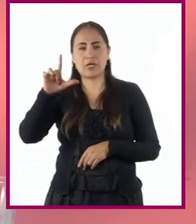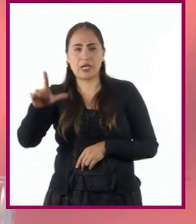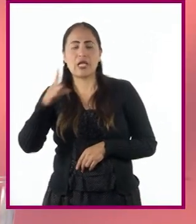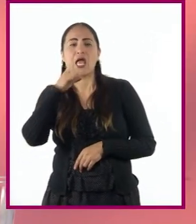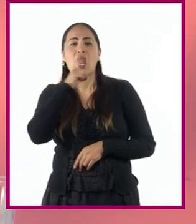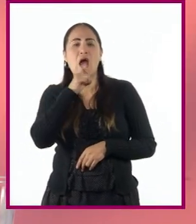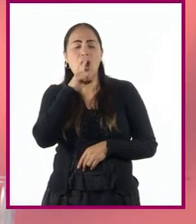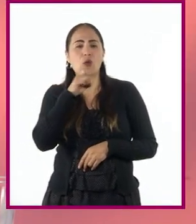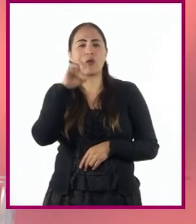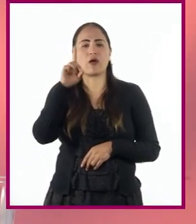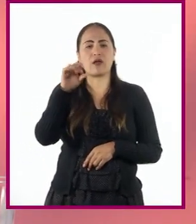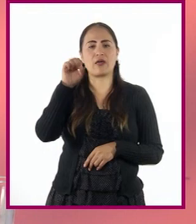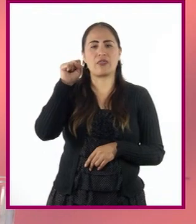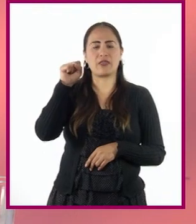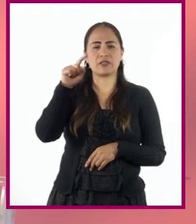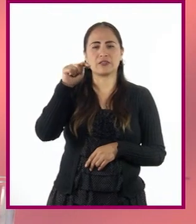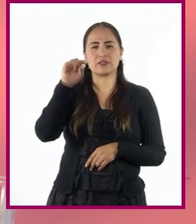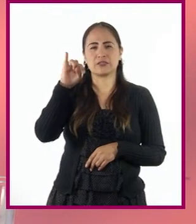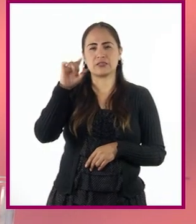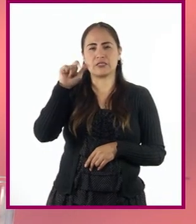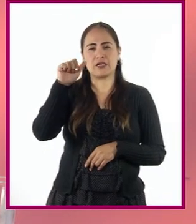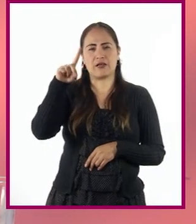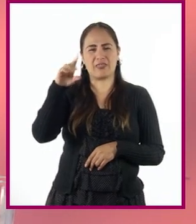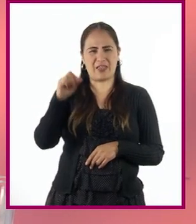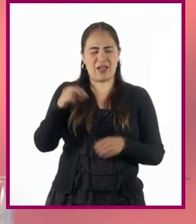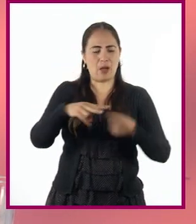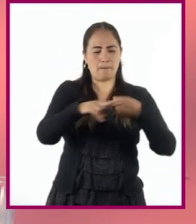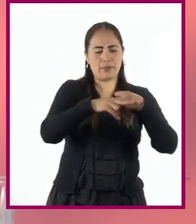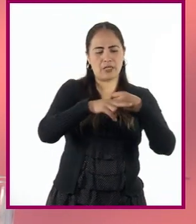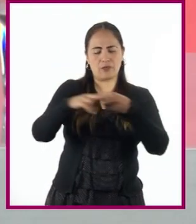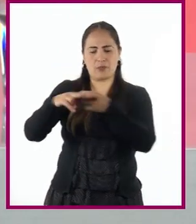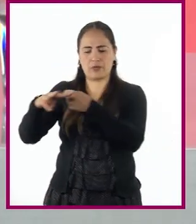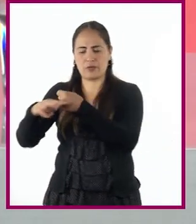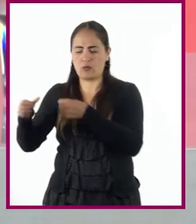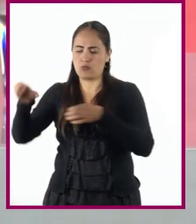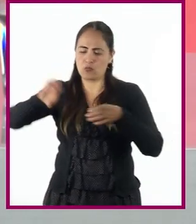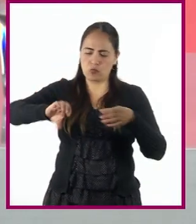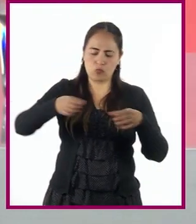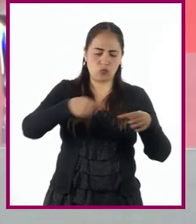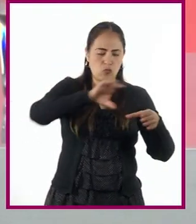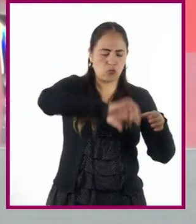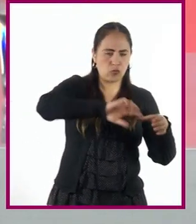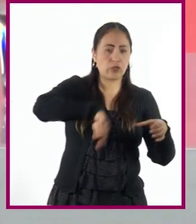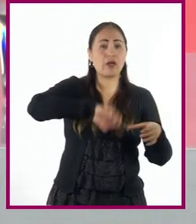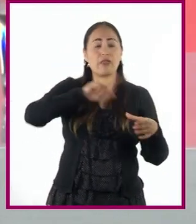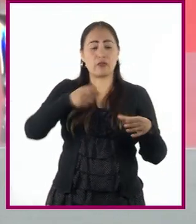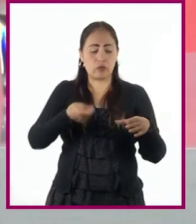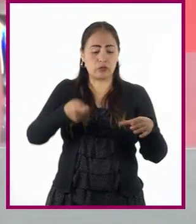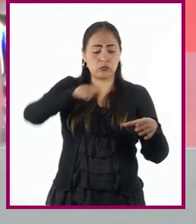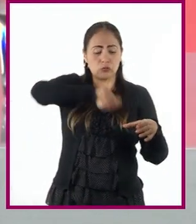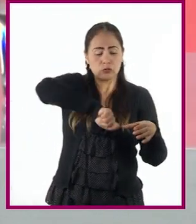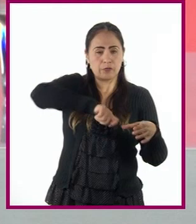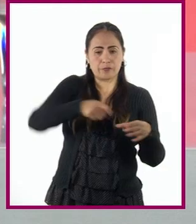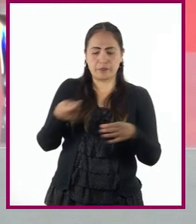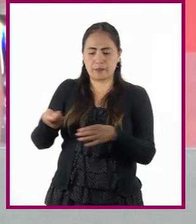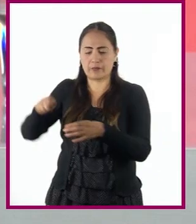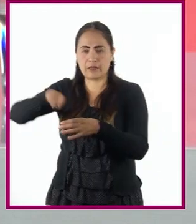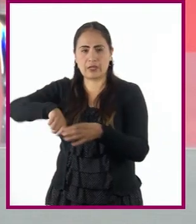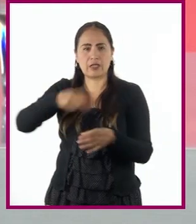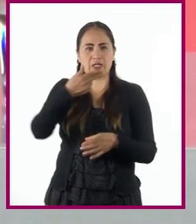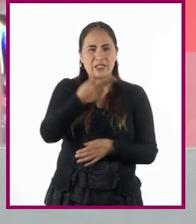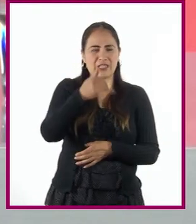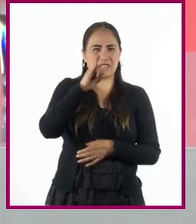en cada uno de los vasos de vidrio. Posteriormente, en uno de ellos, coloquen una cucharada cafetera de hidróxido de